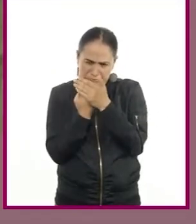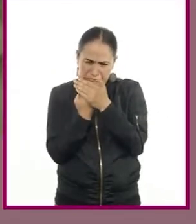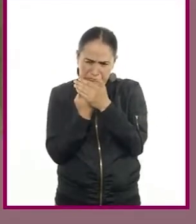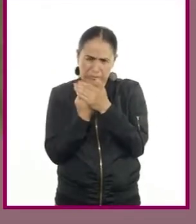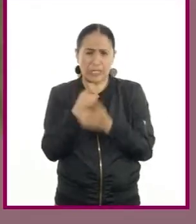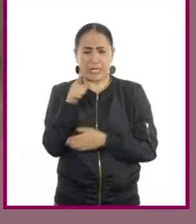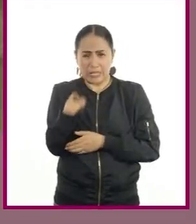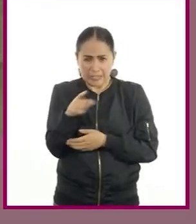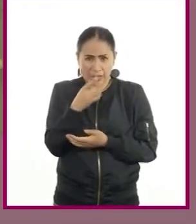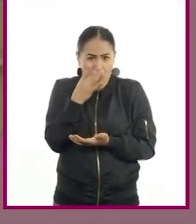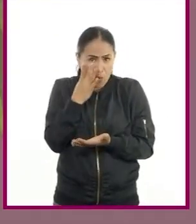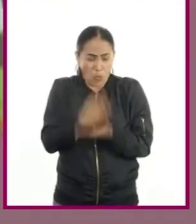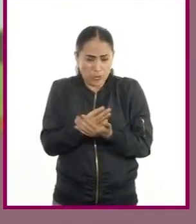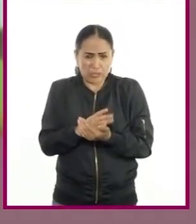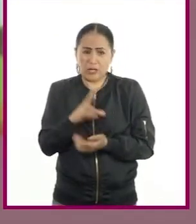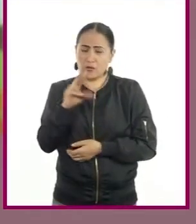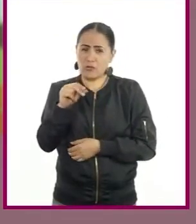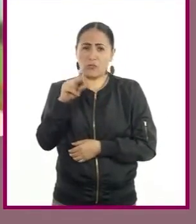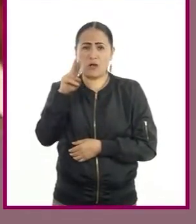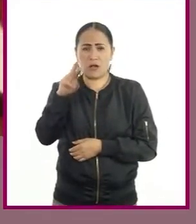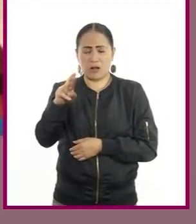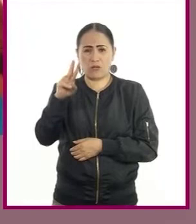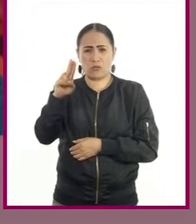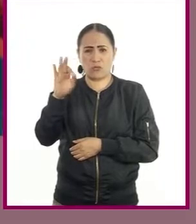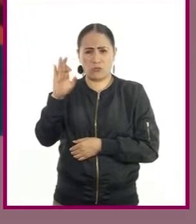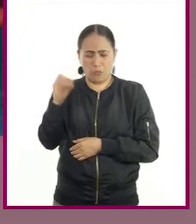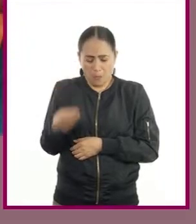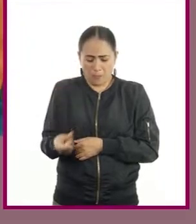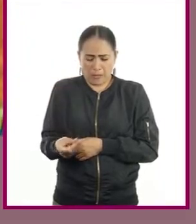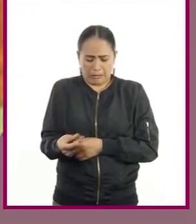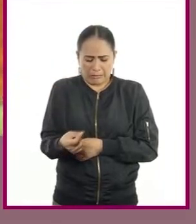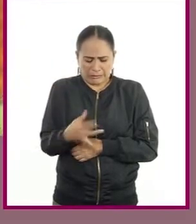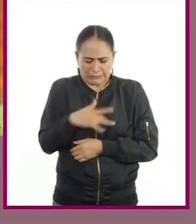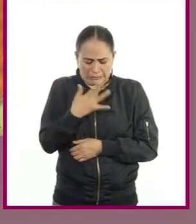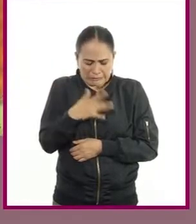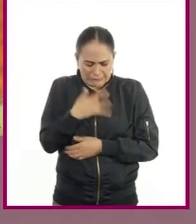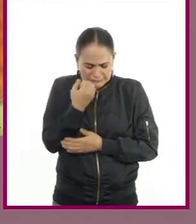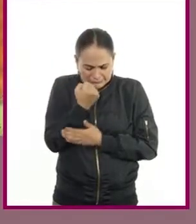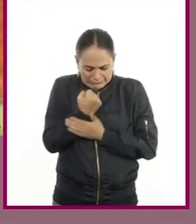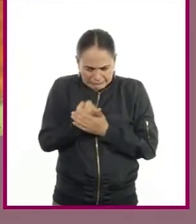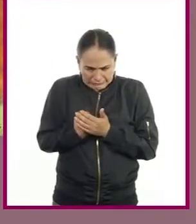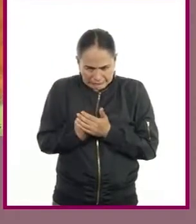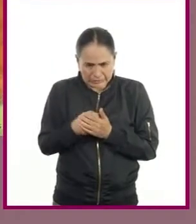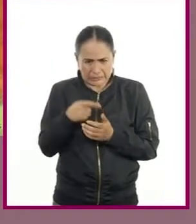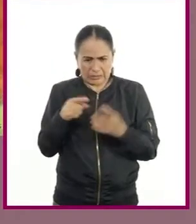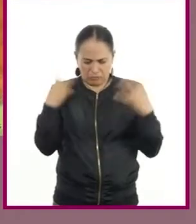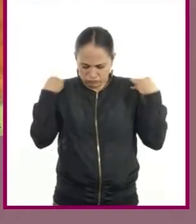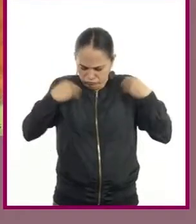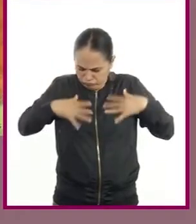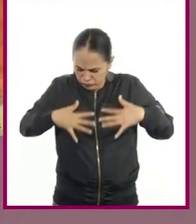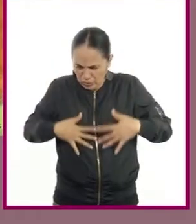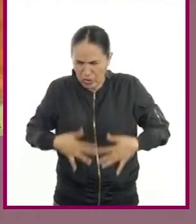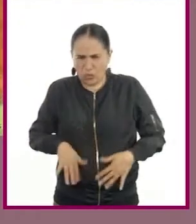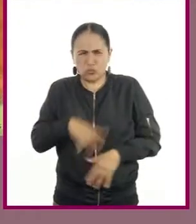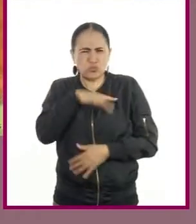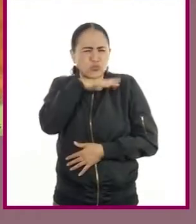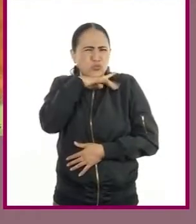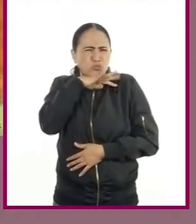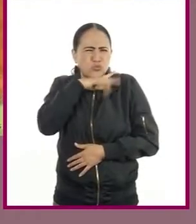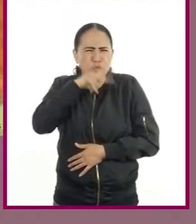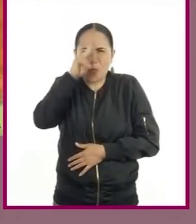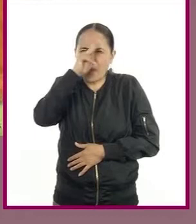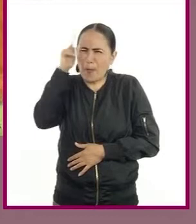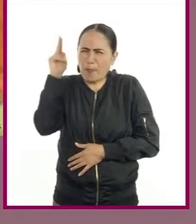única. También Rufo lucía avergonzado. Su pelaje se encontraba cubierto de barro, hojas